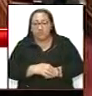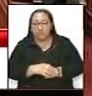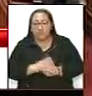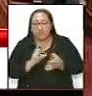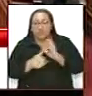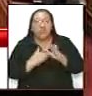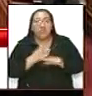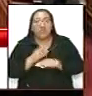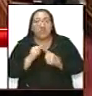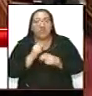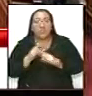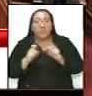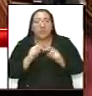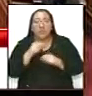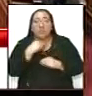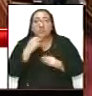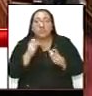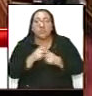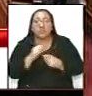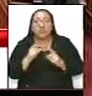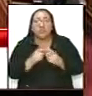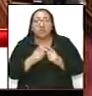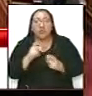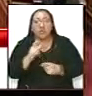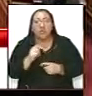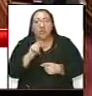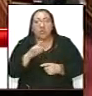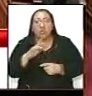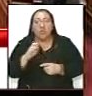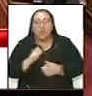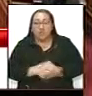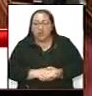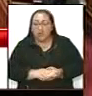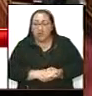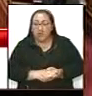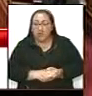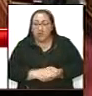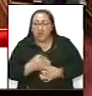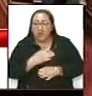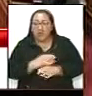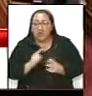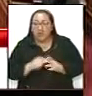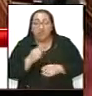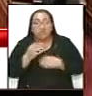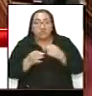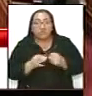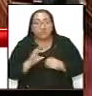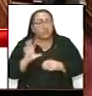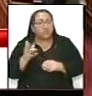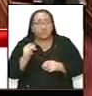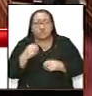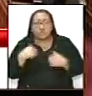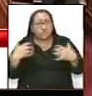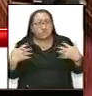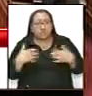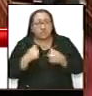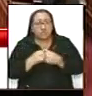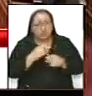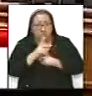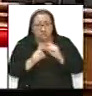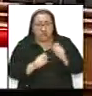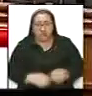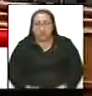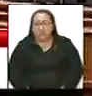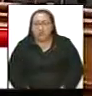la intervención de los voceros. El congresista Carlos Tubino, al inicio de las intervenciones, afirmó que no hay que tener miedo a la